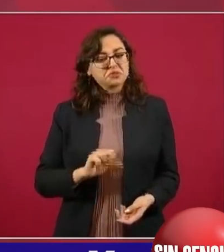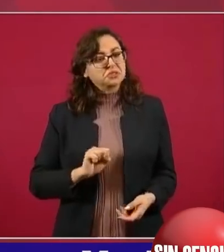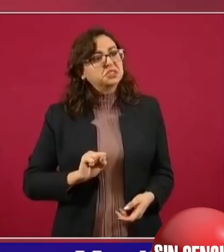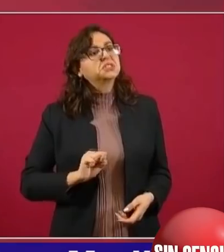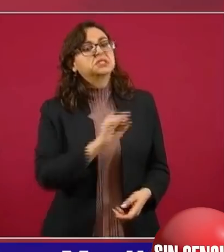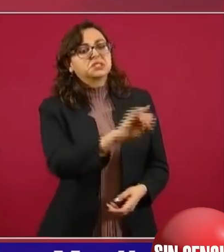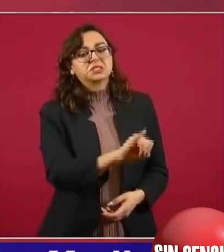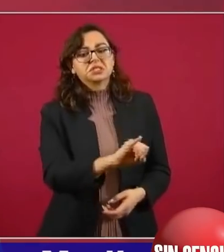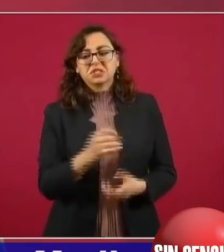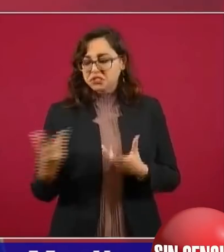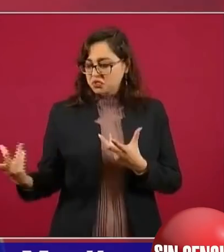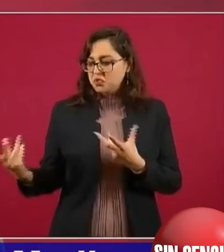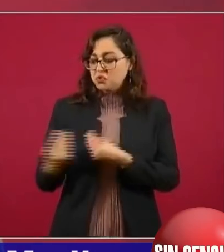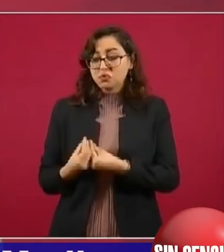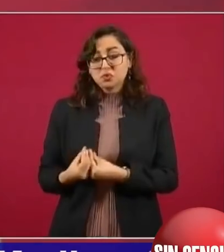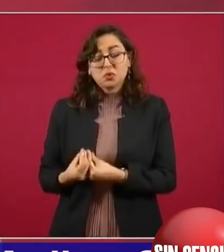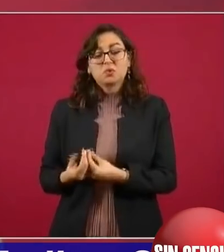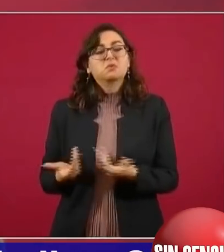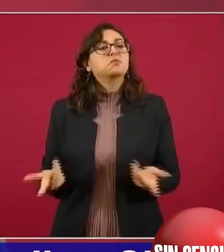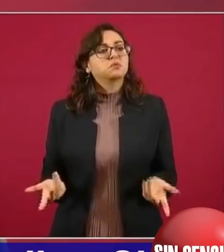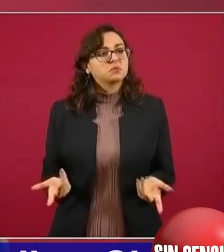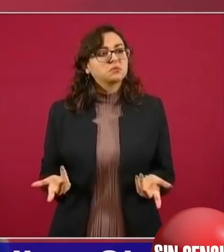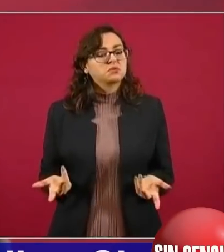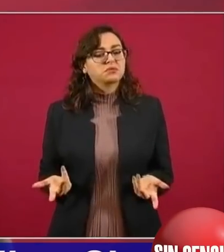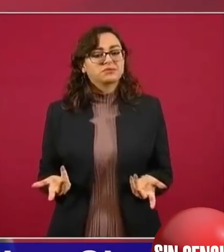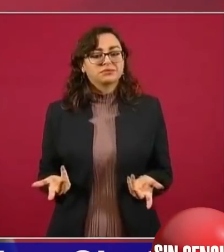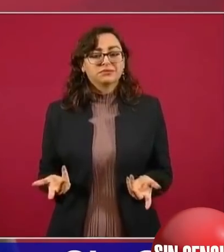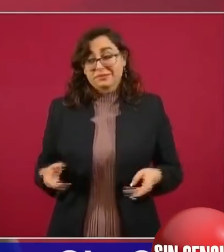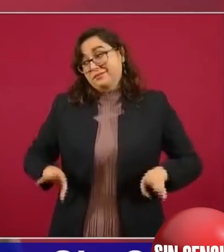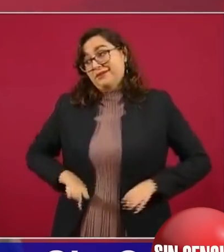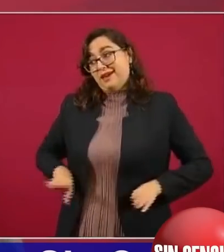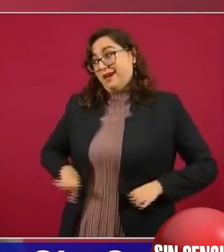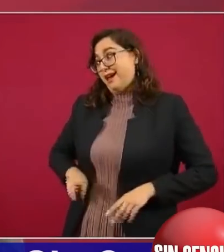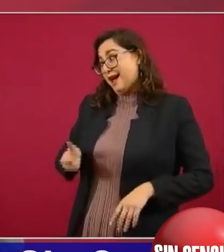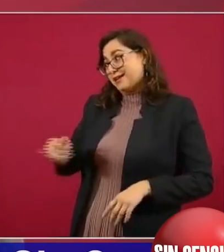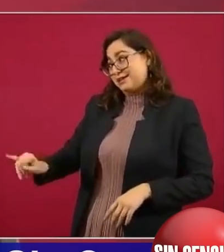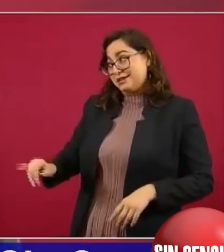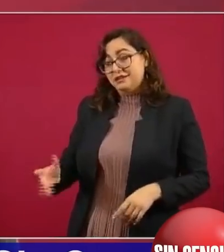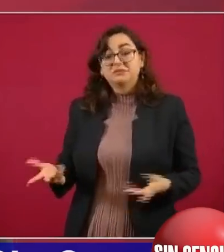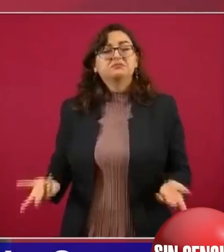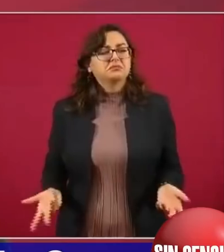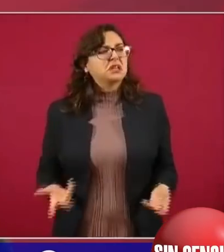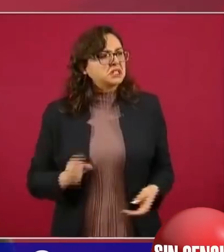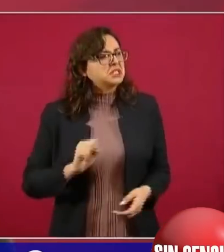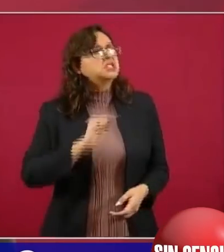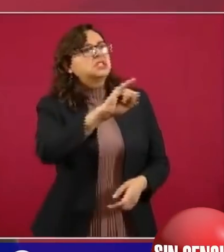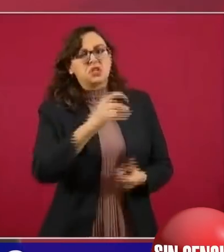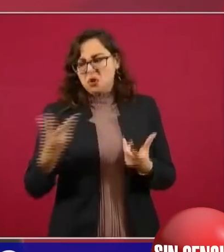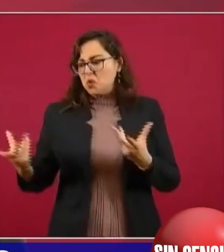sí, tal como son, ¿no? Somos lo mismo, ¿y qué?